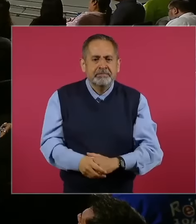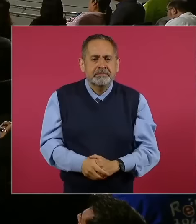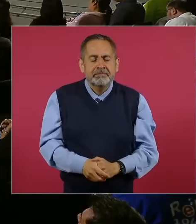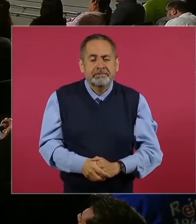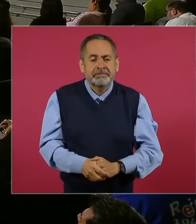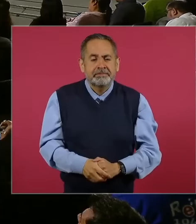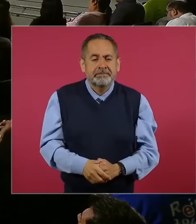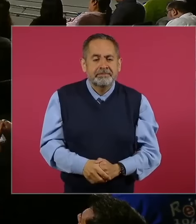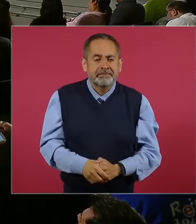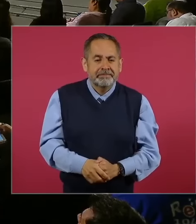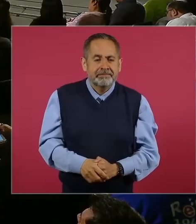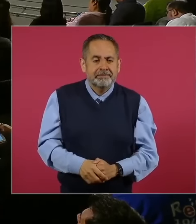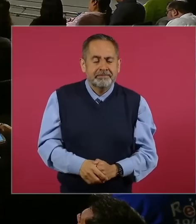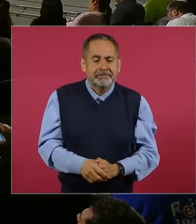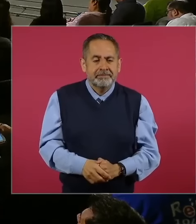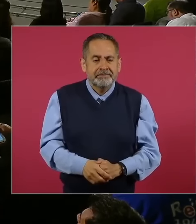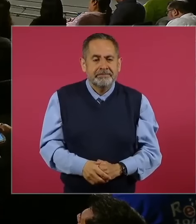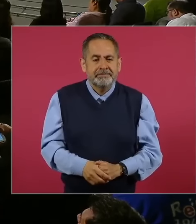Adelante.